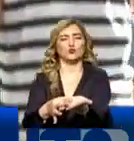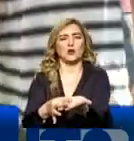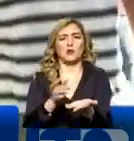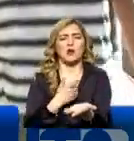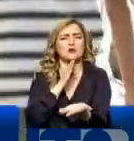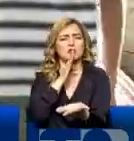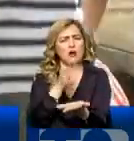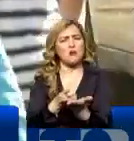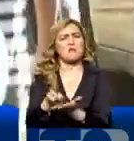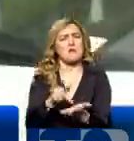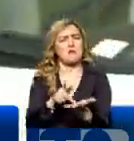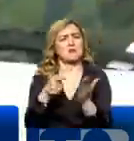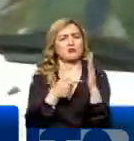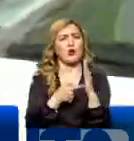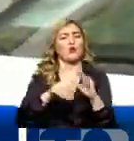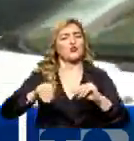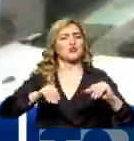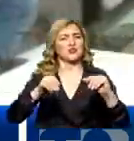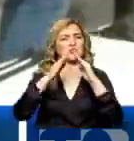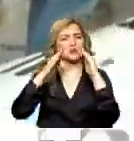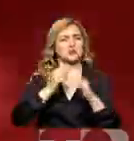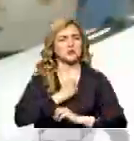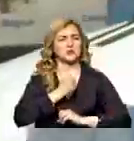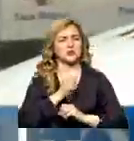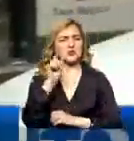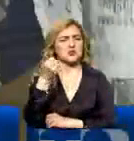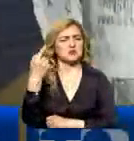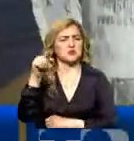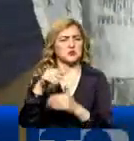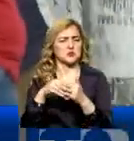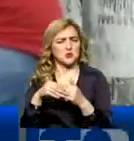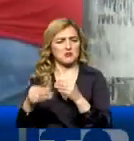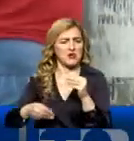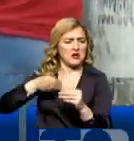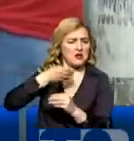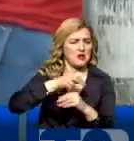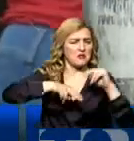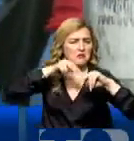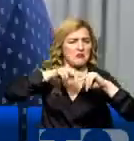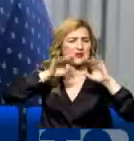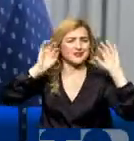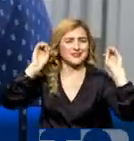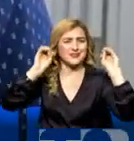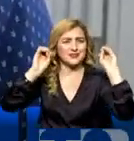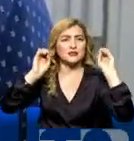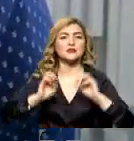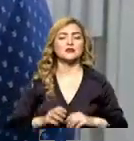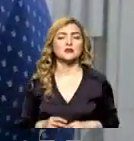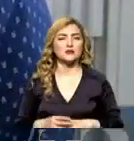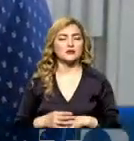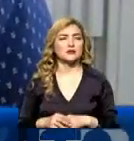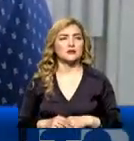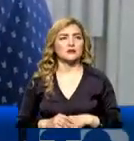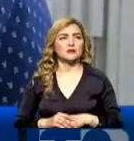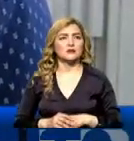de dólares como pago del impuesto predial. Sin embargo, indican ese dinero no regresa para obras en el sector. Estos son